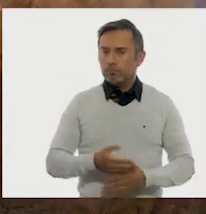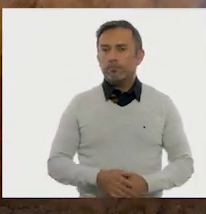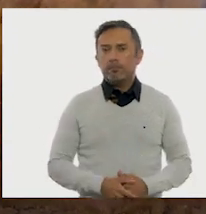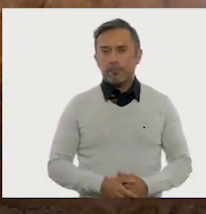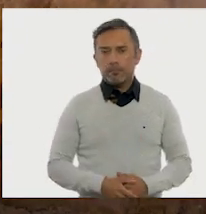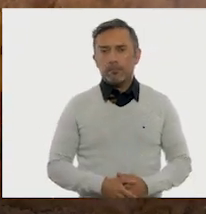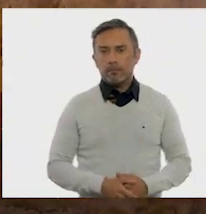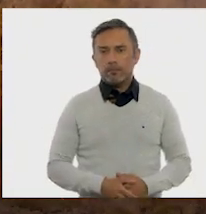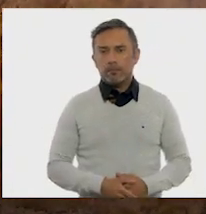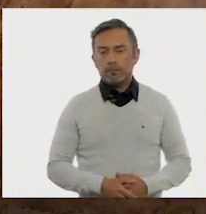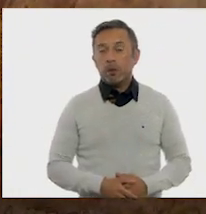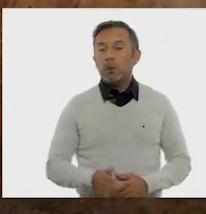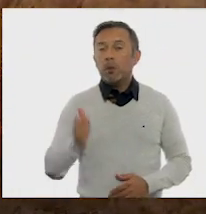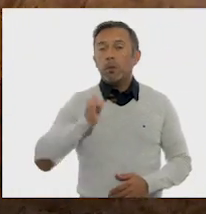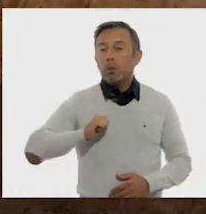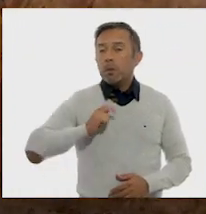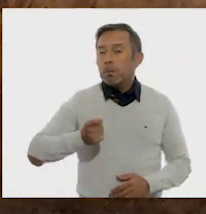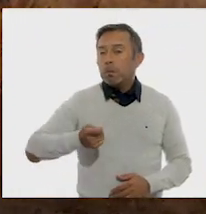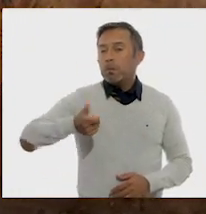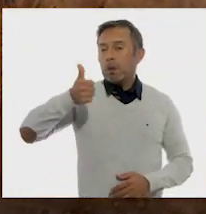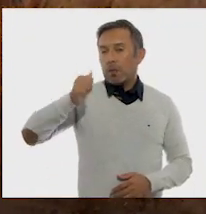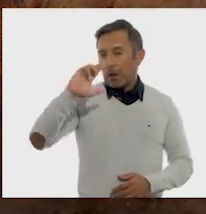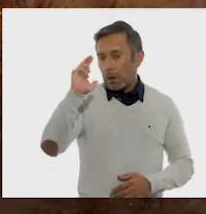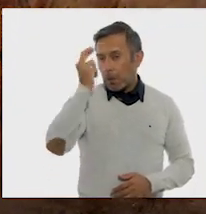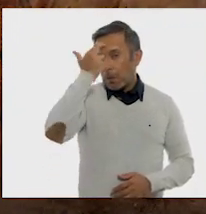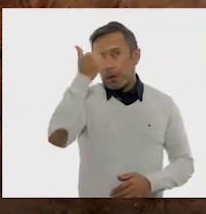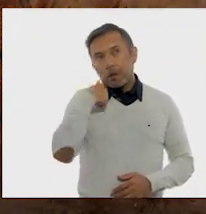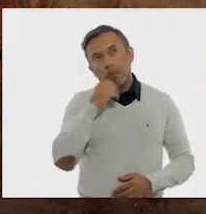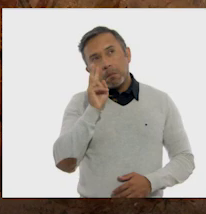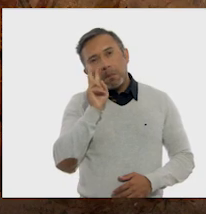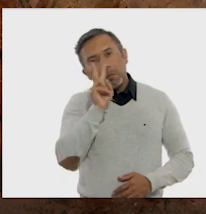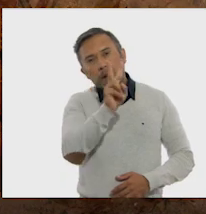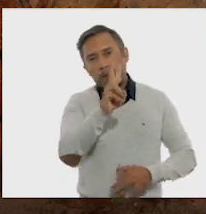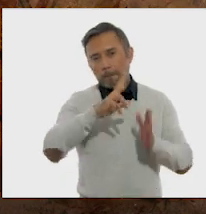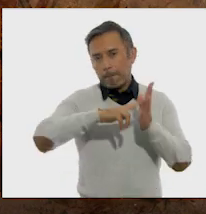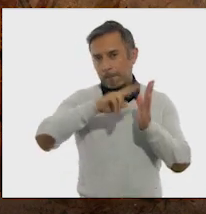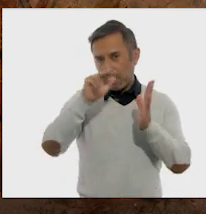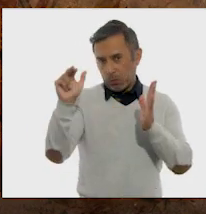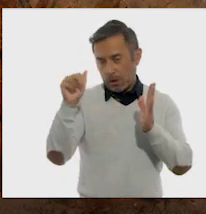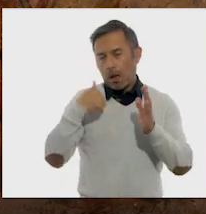Cuando yo conocí las pinturas, vine con un hermano mío.